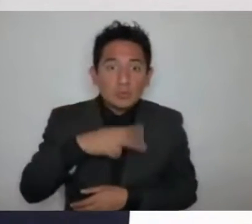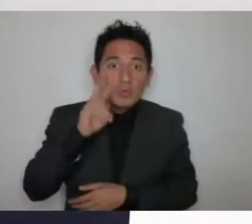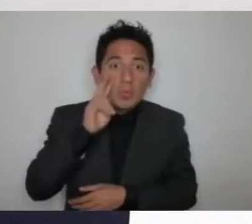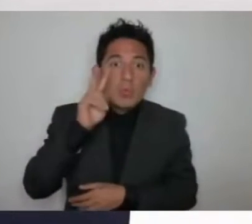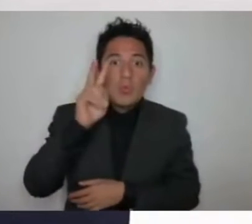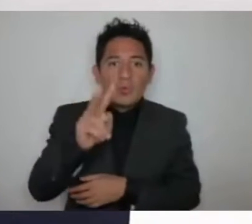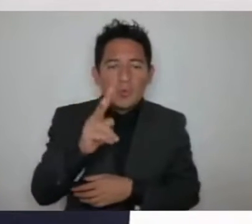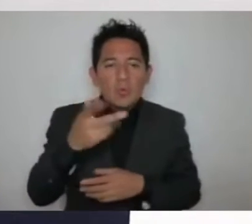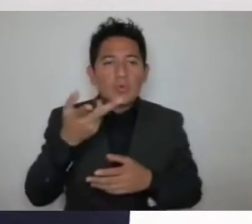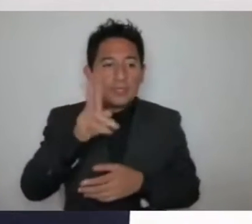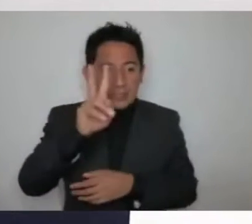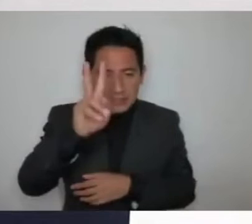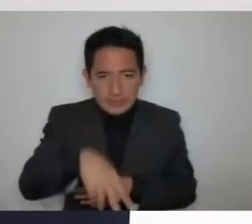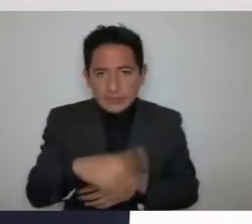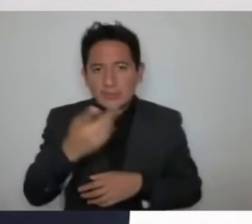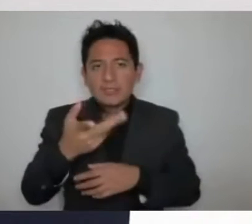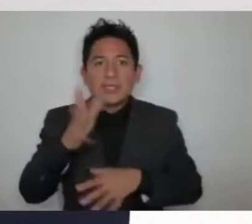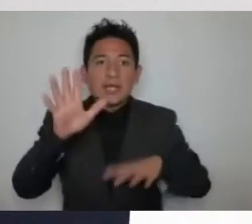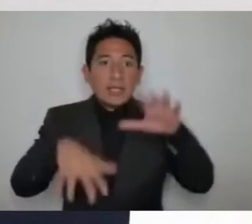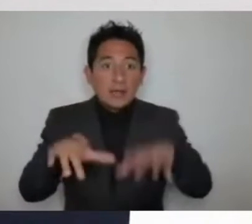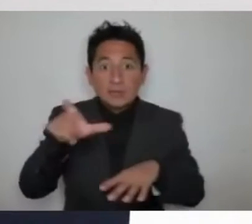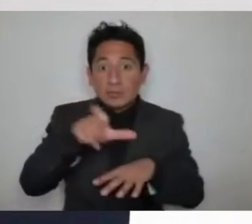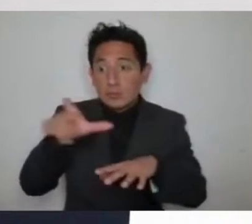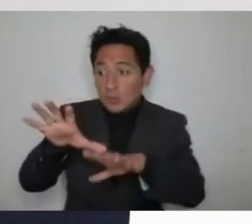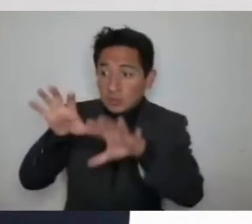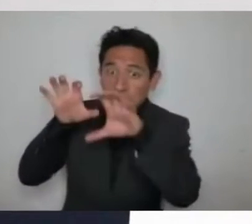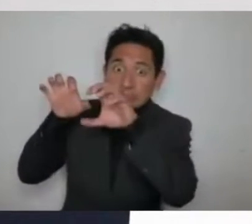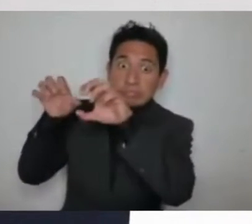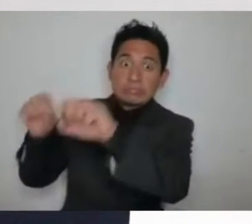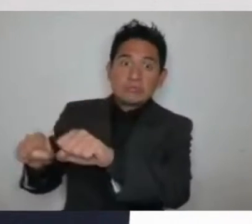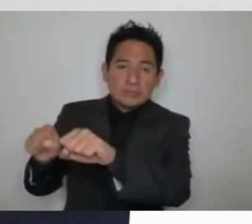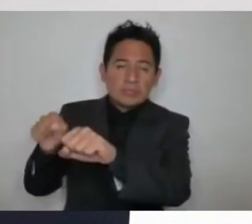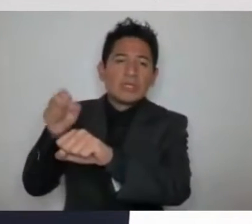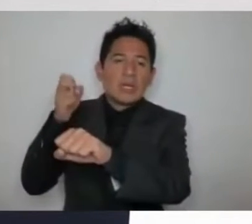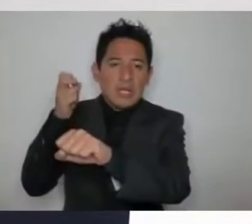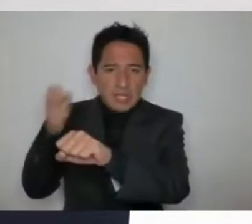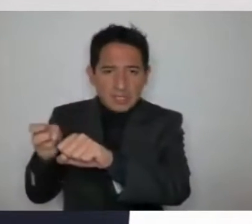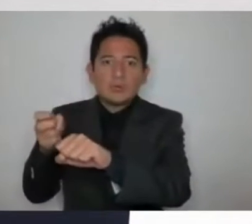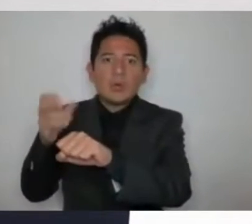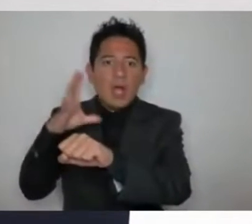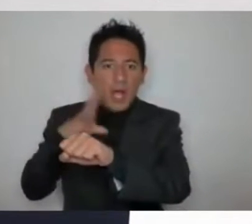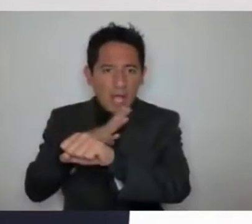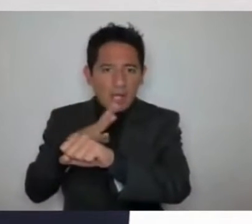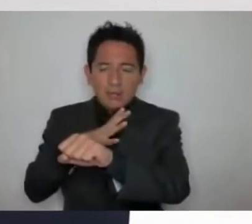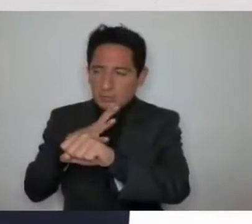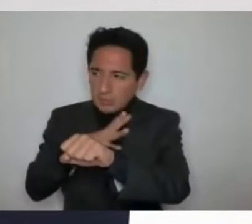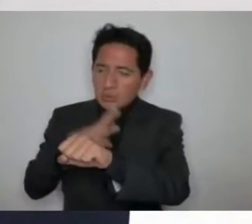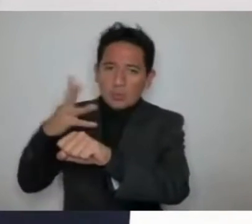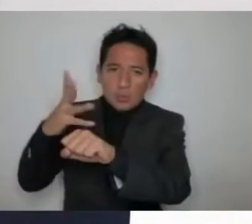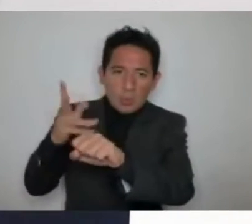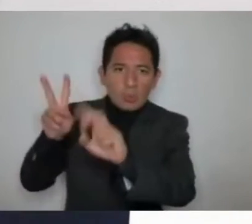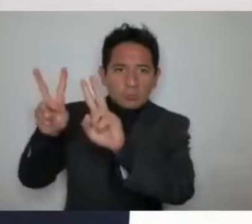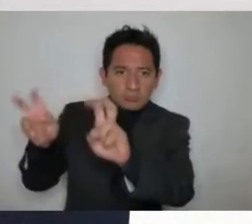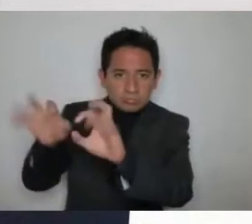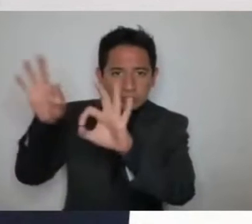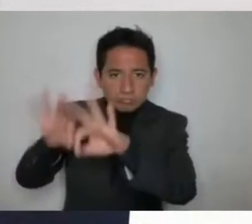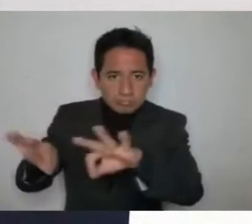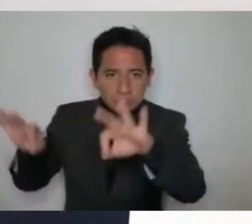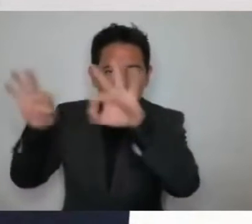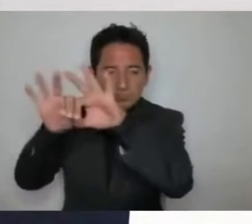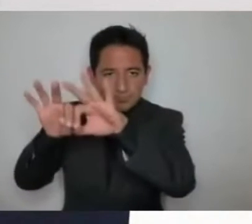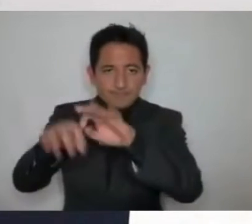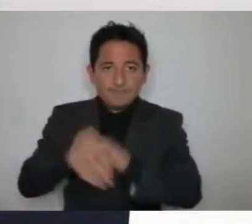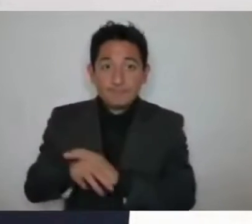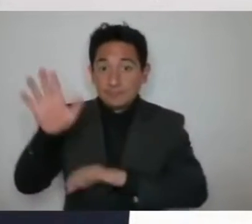sobre todo en los momentos de la detención y por eso es tan tan relevante poner el foco en este momento eh Y lo que hemos